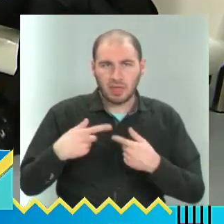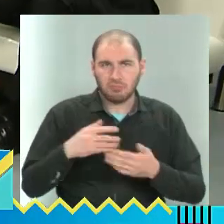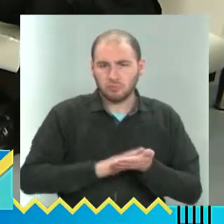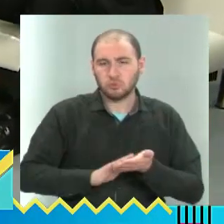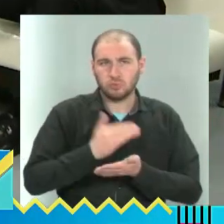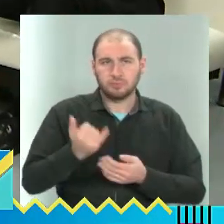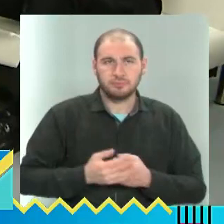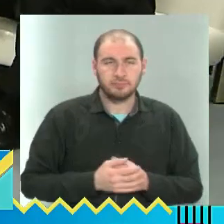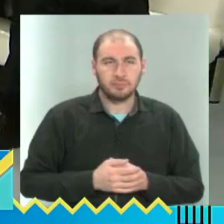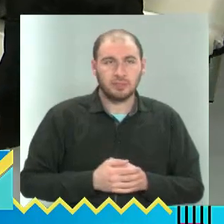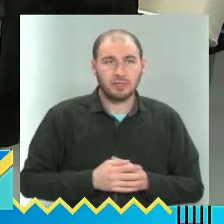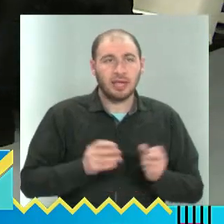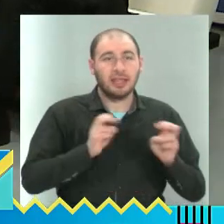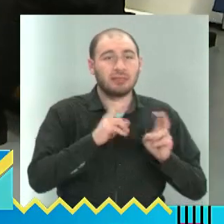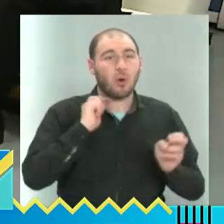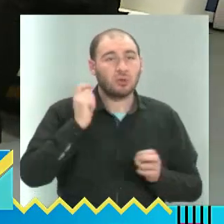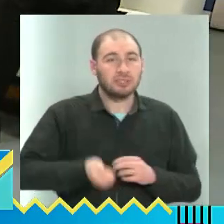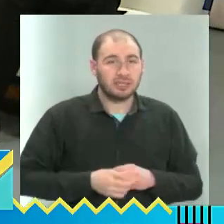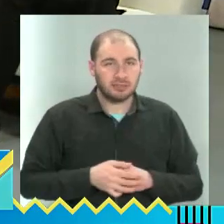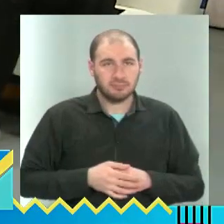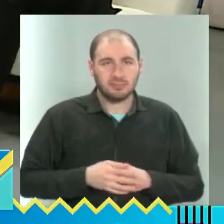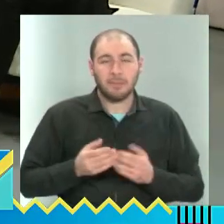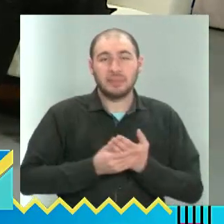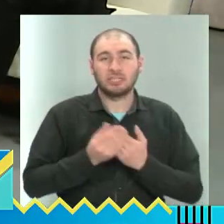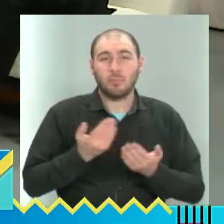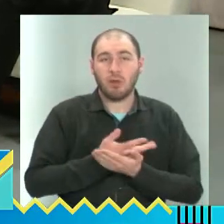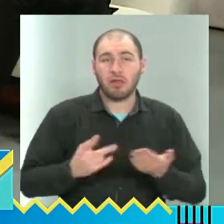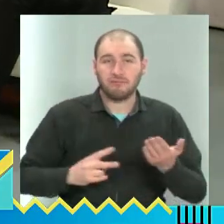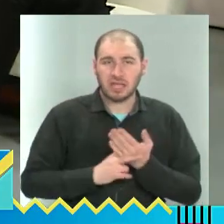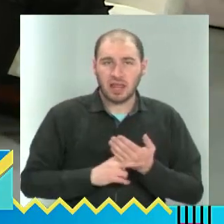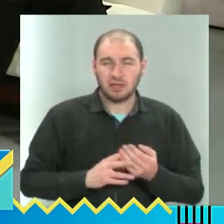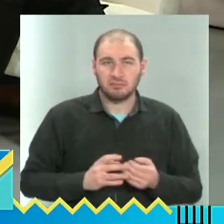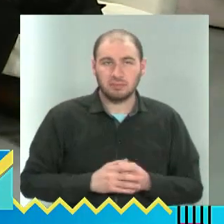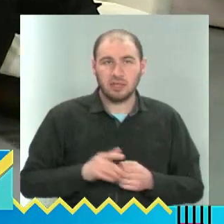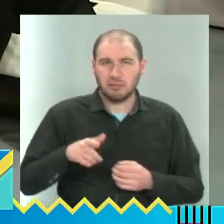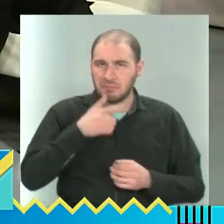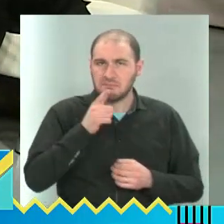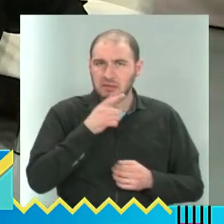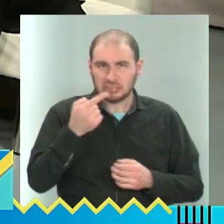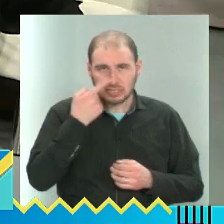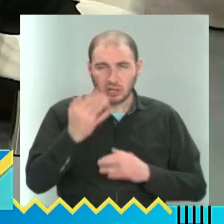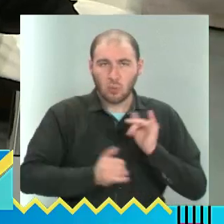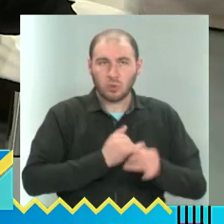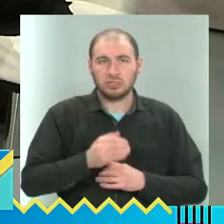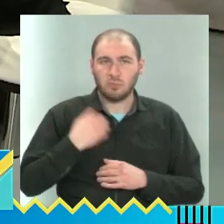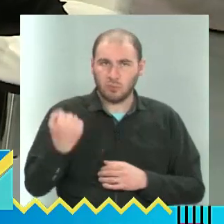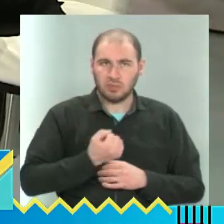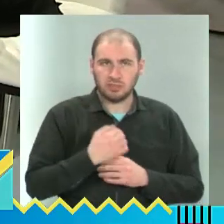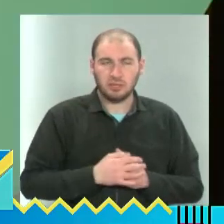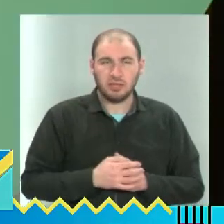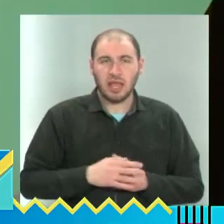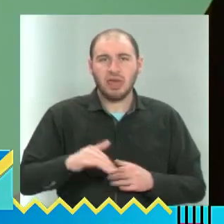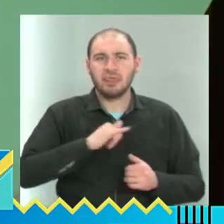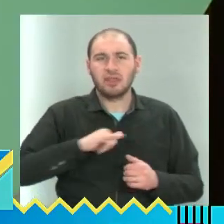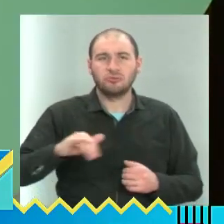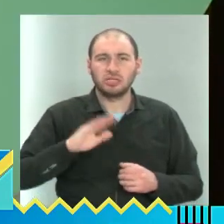Bien. La parte de la justicia, como... El Ministerio Público Fiscal, nosotros, esto me parece interesante decirlo, bueno decirlo, todas las